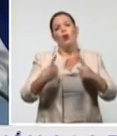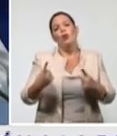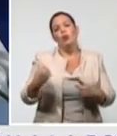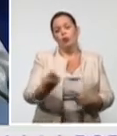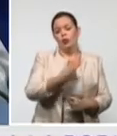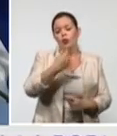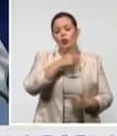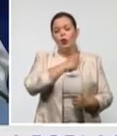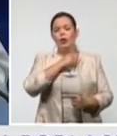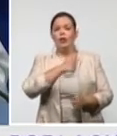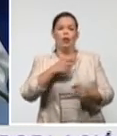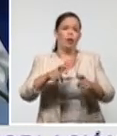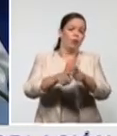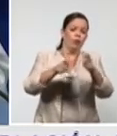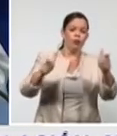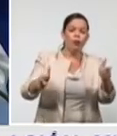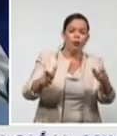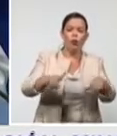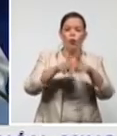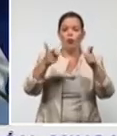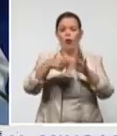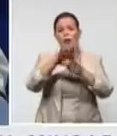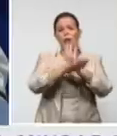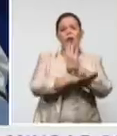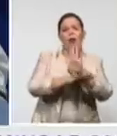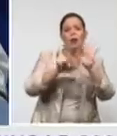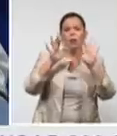el menor tiempo posible.